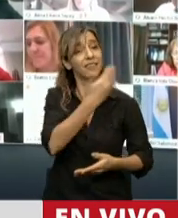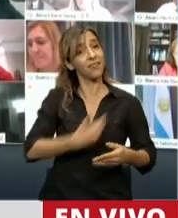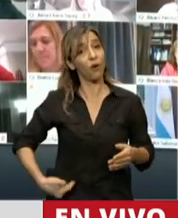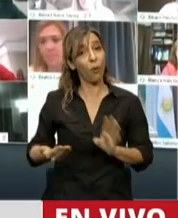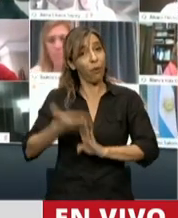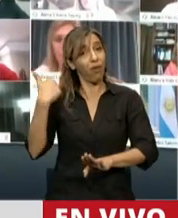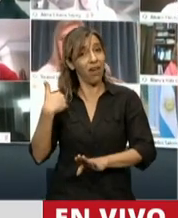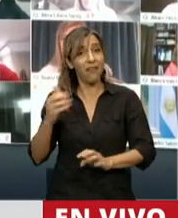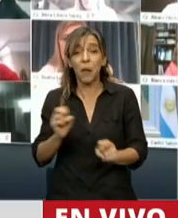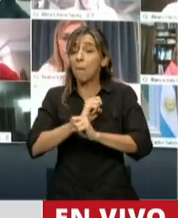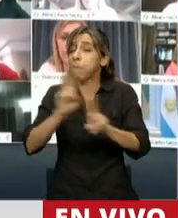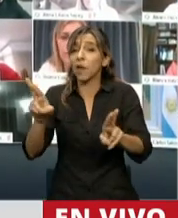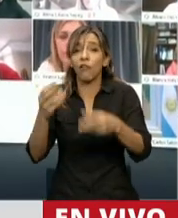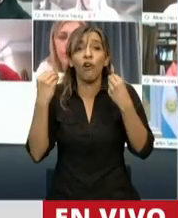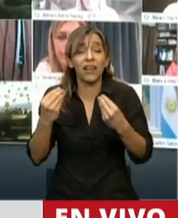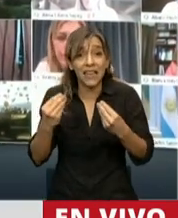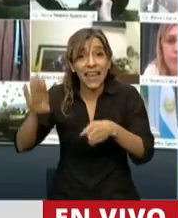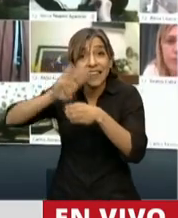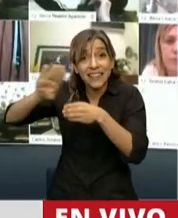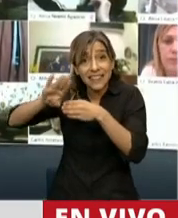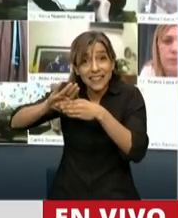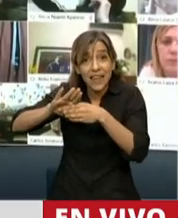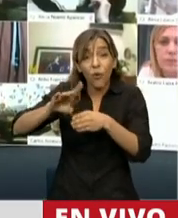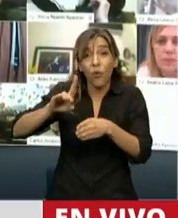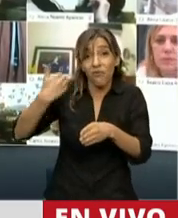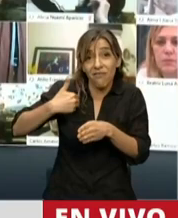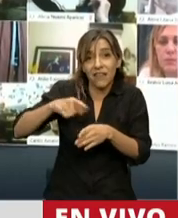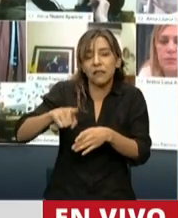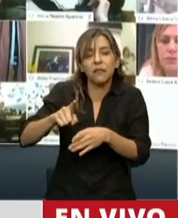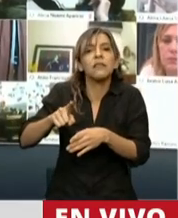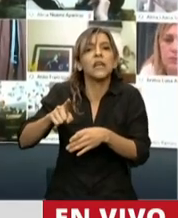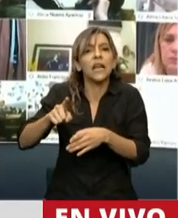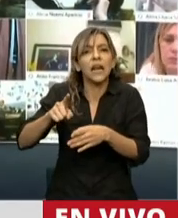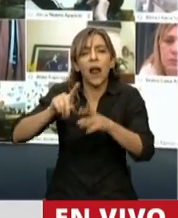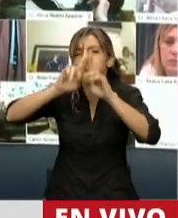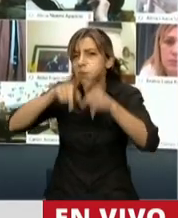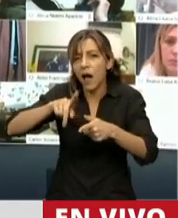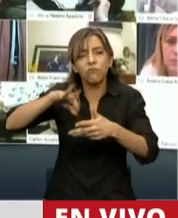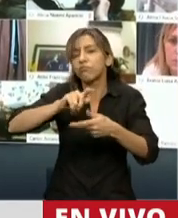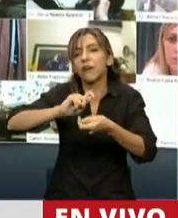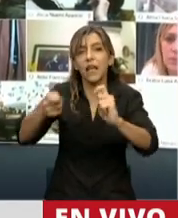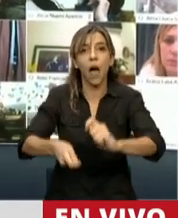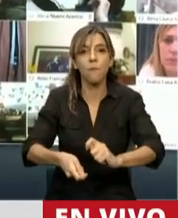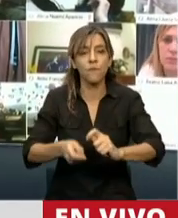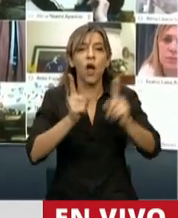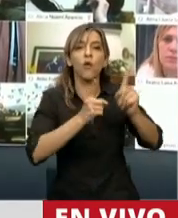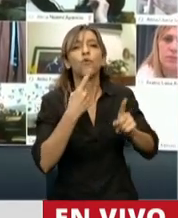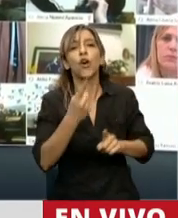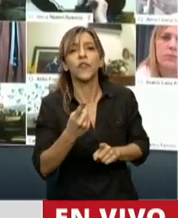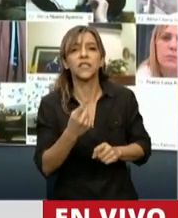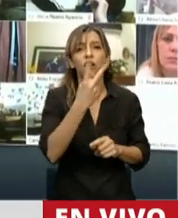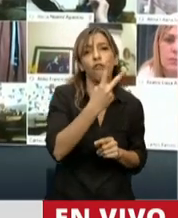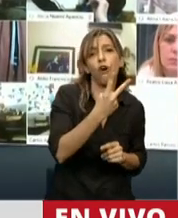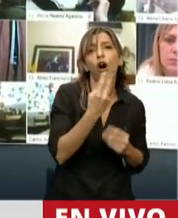fue cambiar la composición de la deuda argentina. Cuando los diputados propinantes dicen dos de cada tres